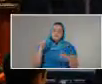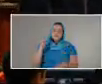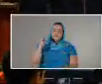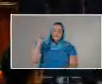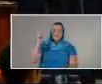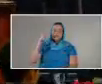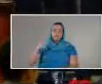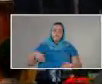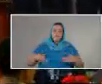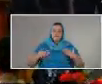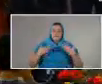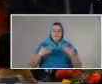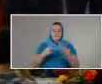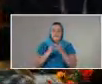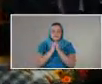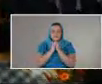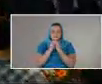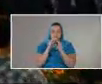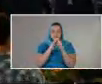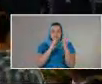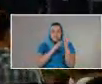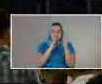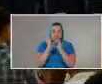uno, Padre, te lo ruego en nombre de Jesús.